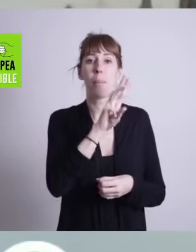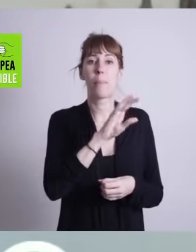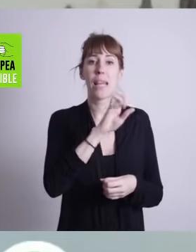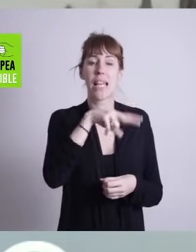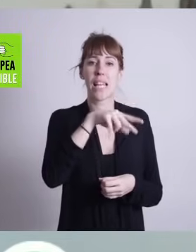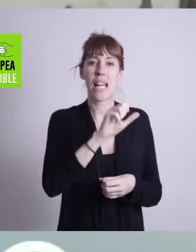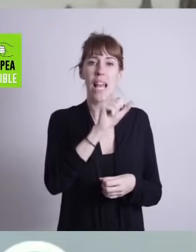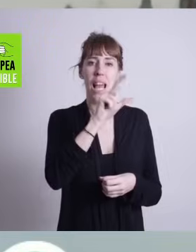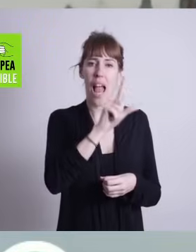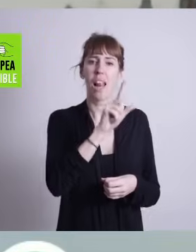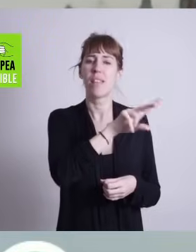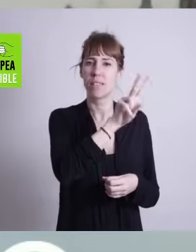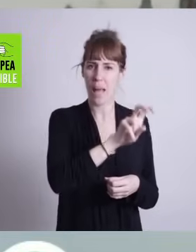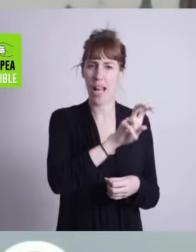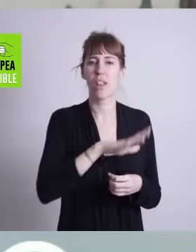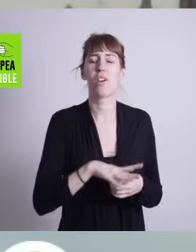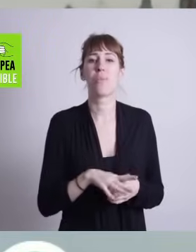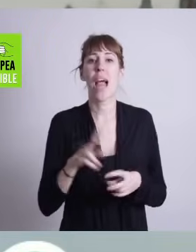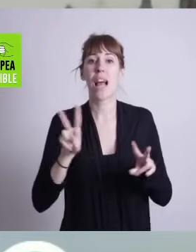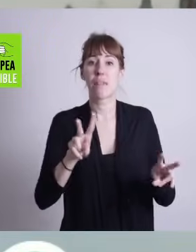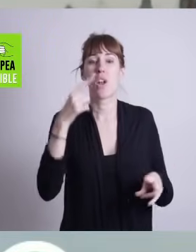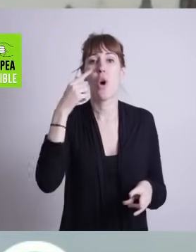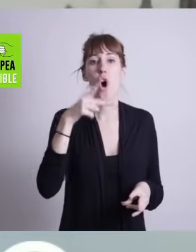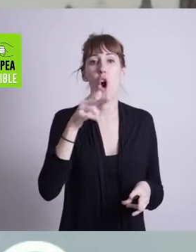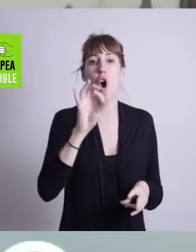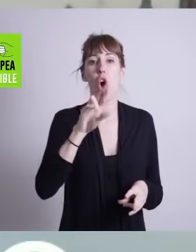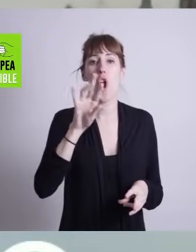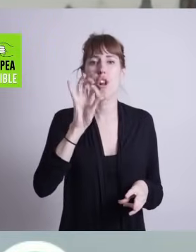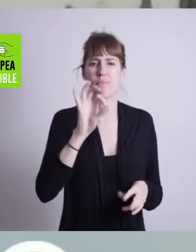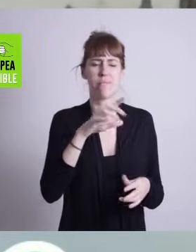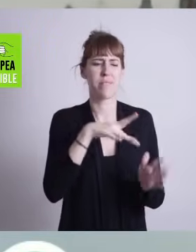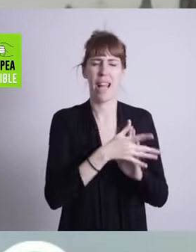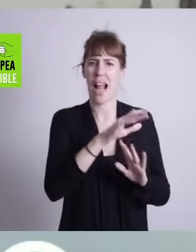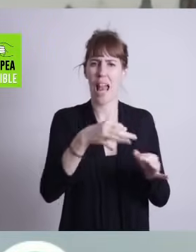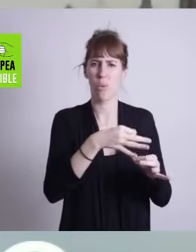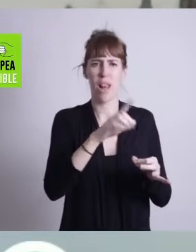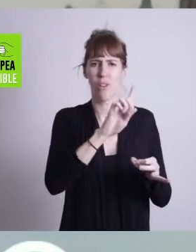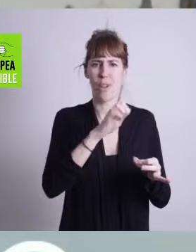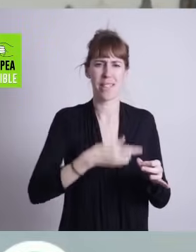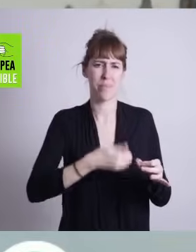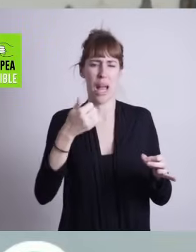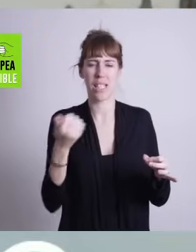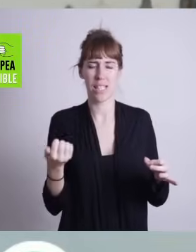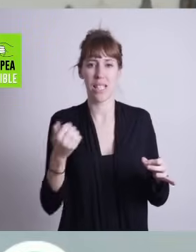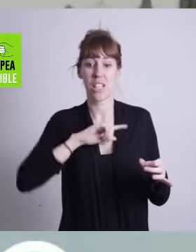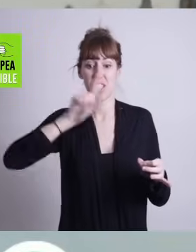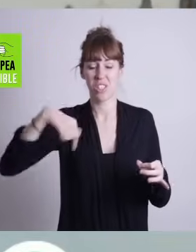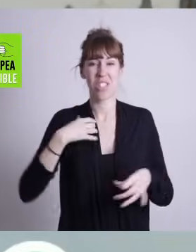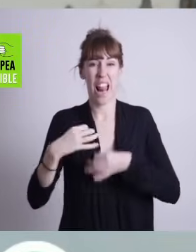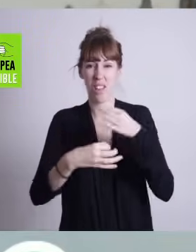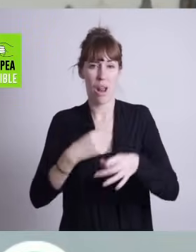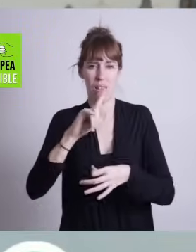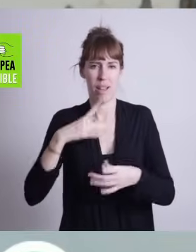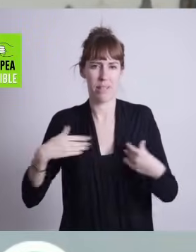glándula pineal es válida de que la activación del ojo de Horus es mucho más que una glándula que nosotros somos mucho más que una glándula